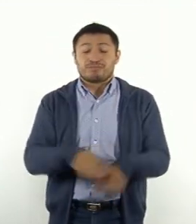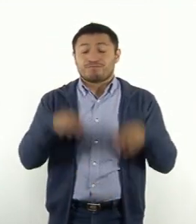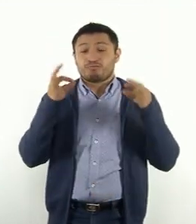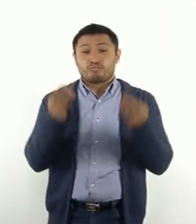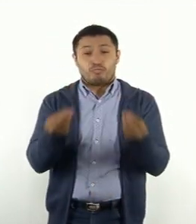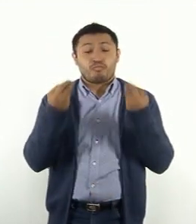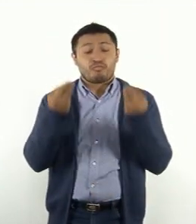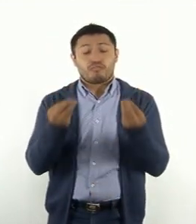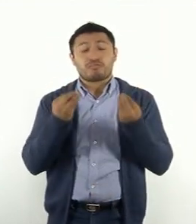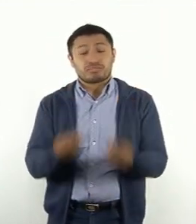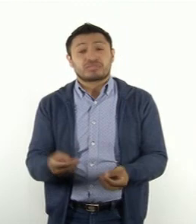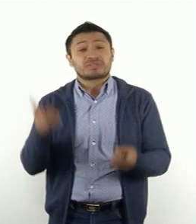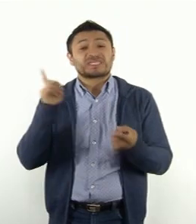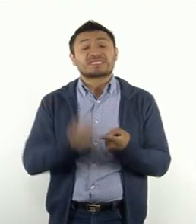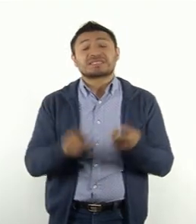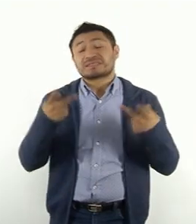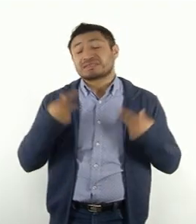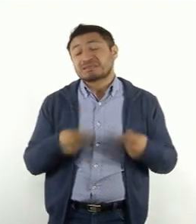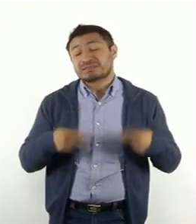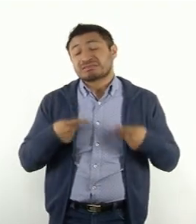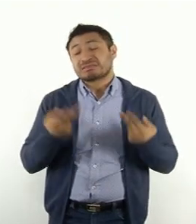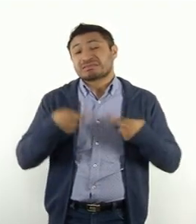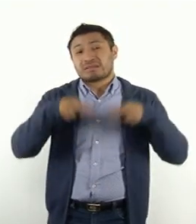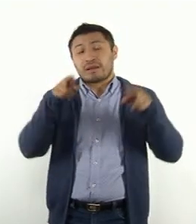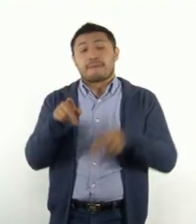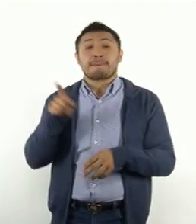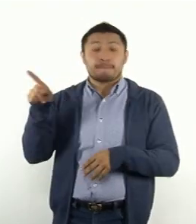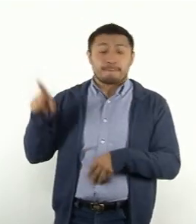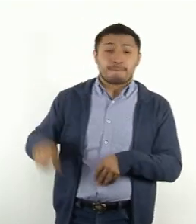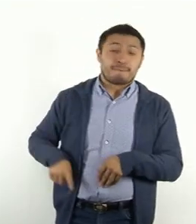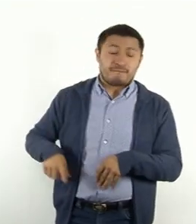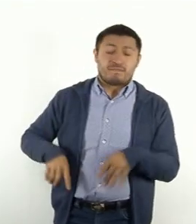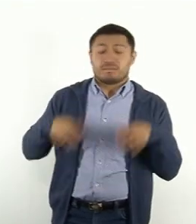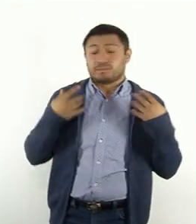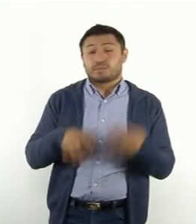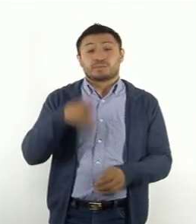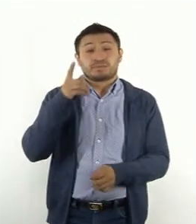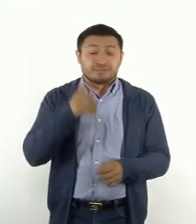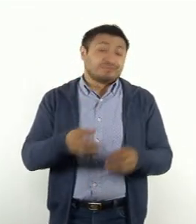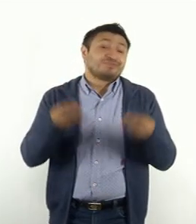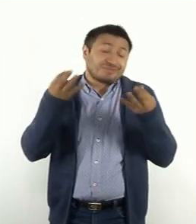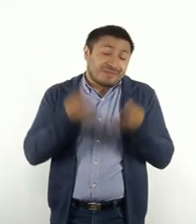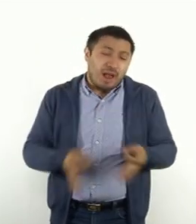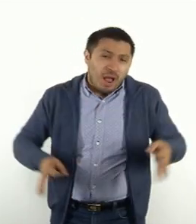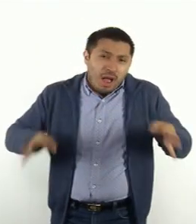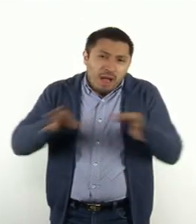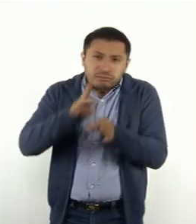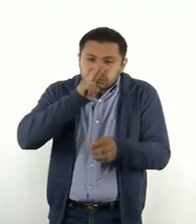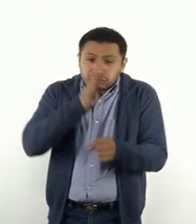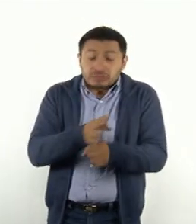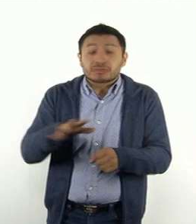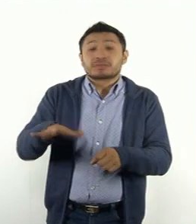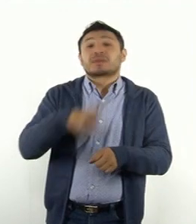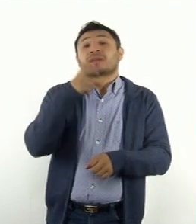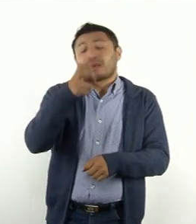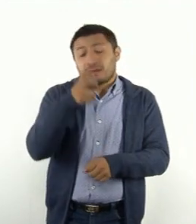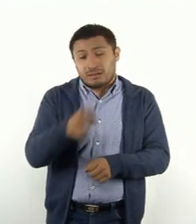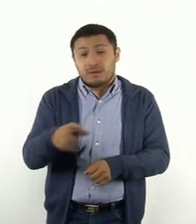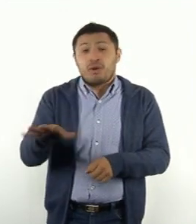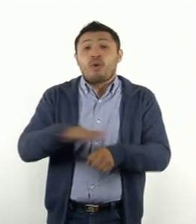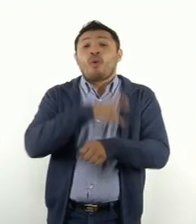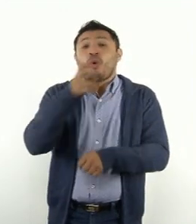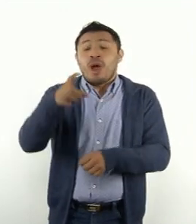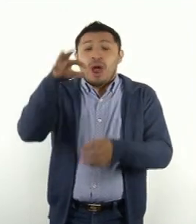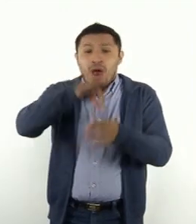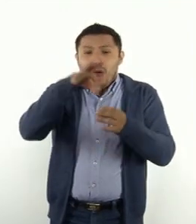a quienes nos representan en el gobierno. Sí, lo es. Por eso, el voto es un derecho, pero